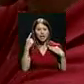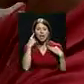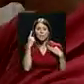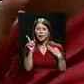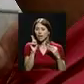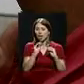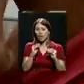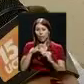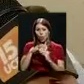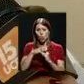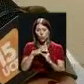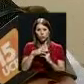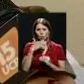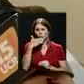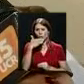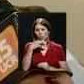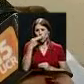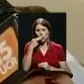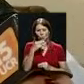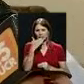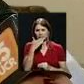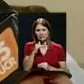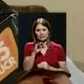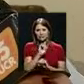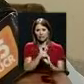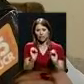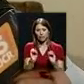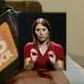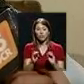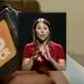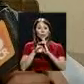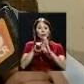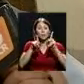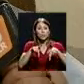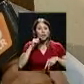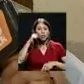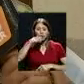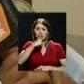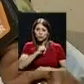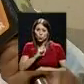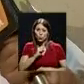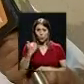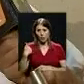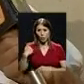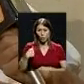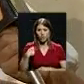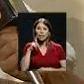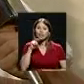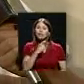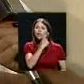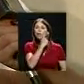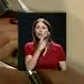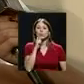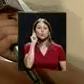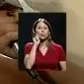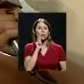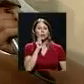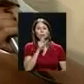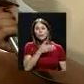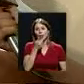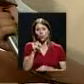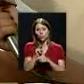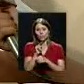y evitar los malos olores en el caso del adulto mayor que es varón y que se tiene que hacer la barba lo más recomendable es utilizar una